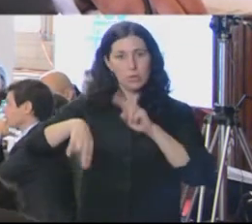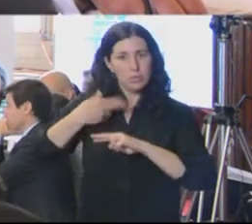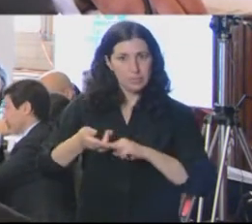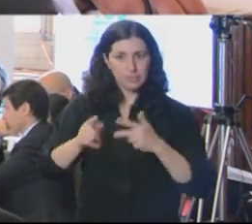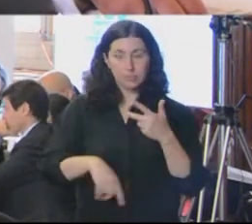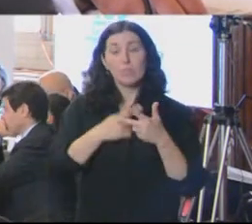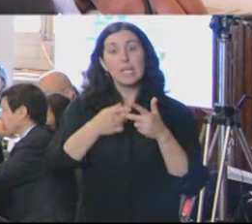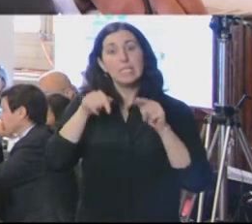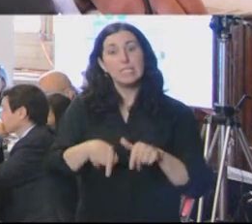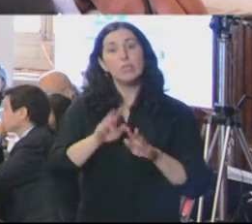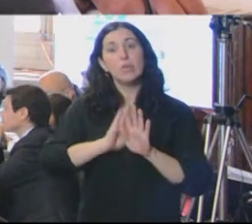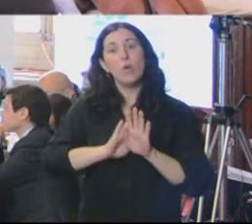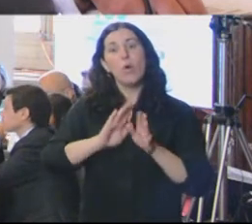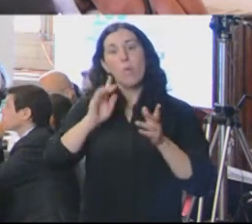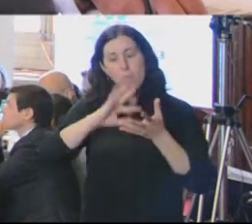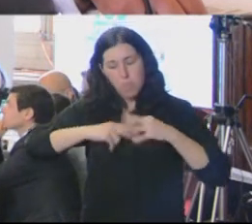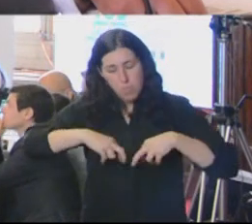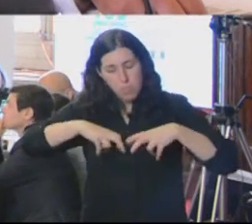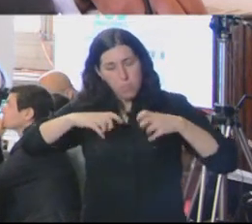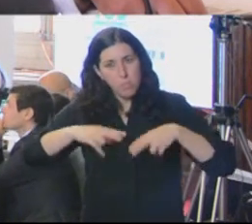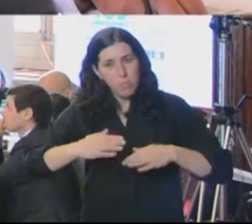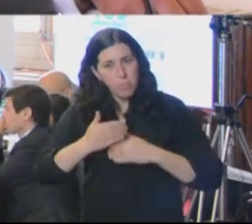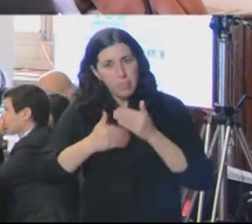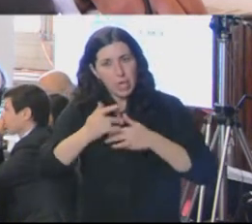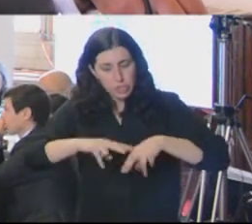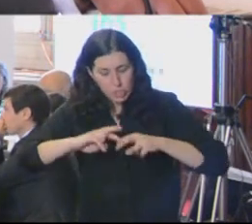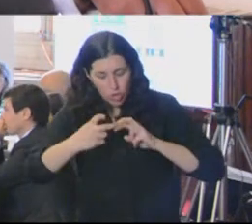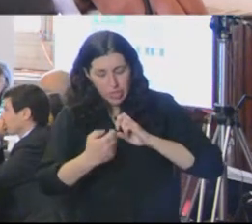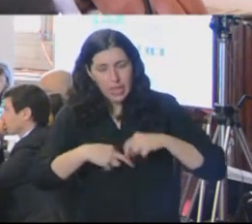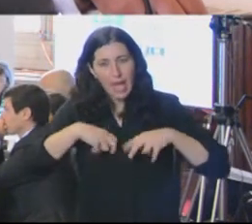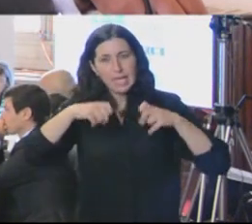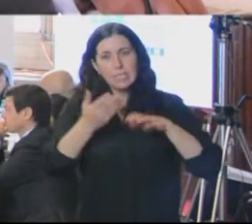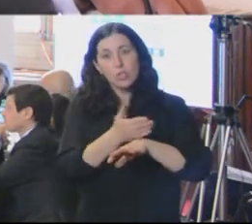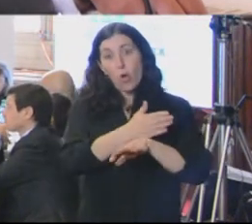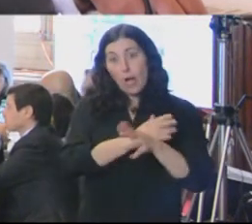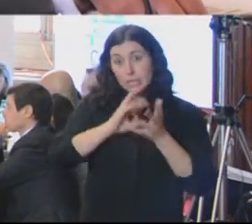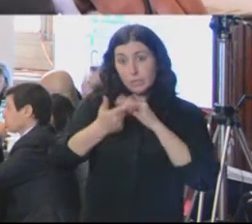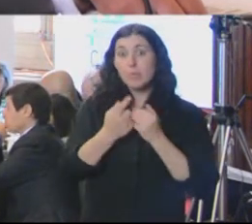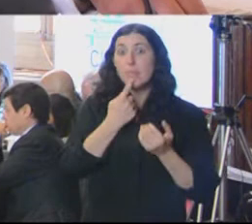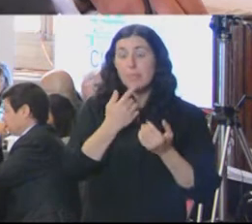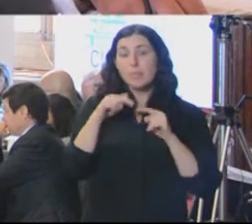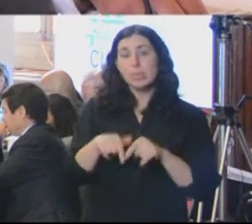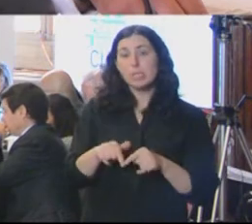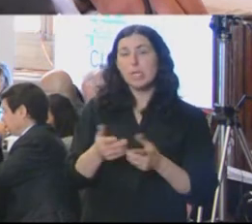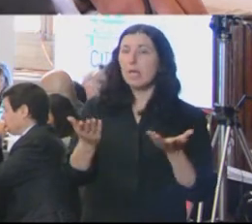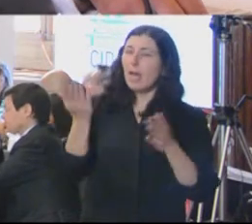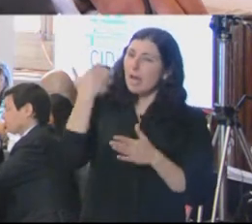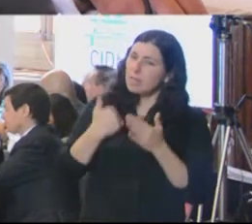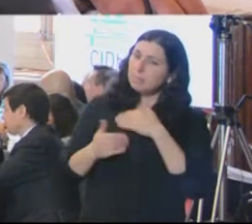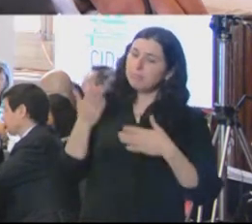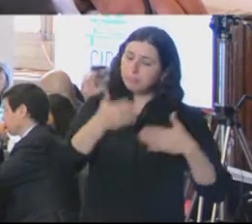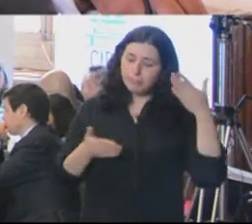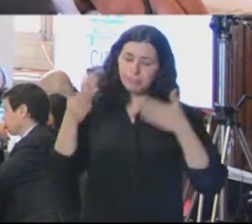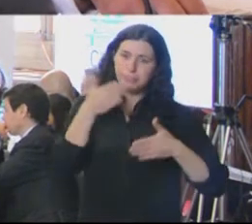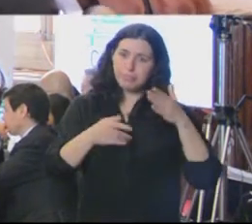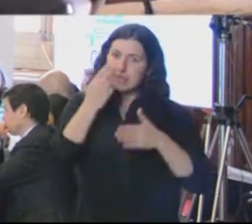mencionar que el proceso de diagnóstico, formulación y socialización que se adelantó en esta política contó con un alto componente